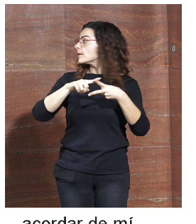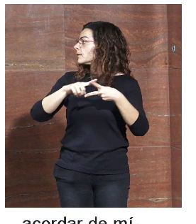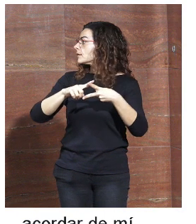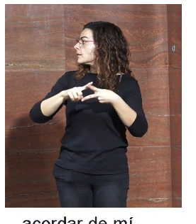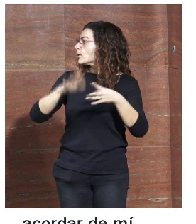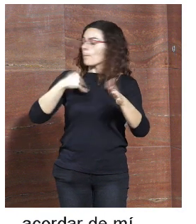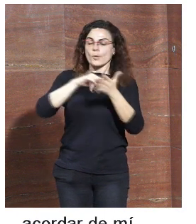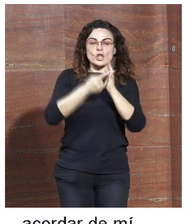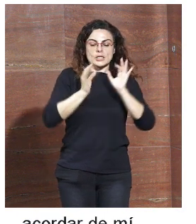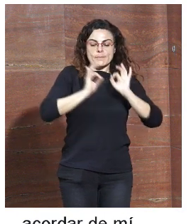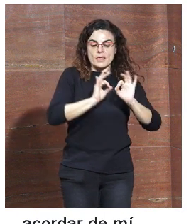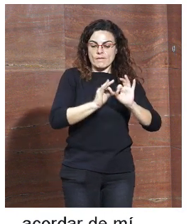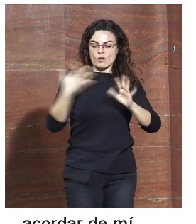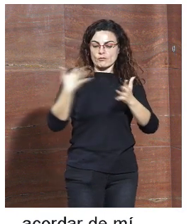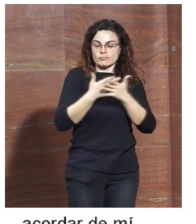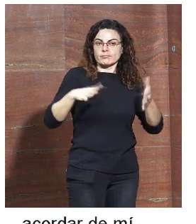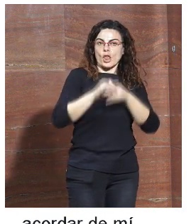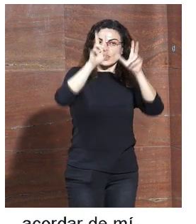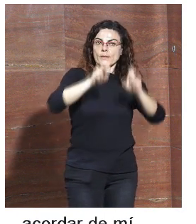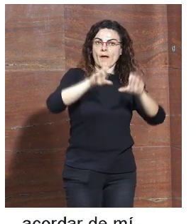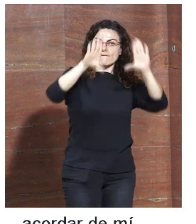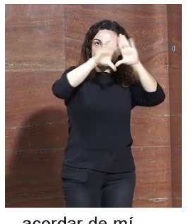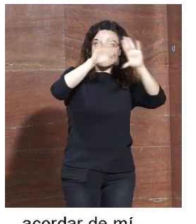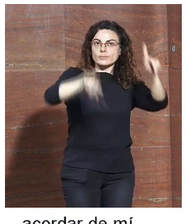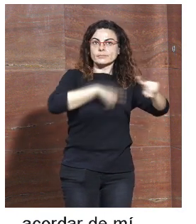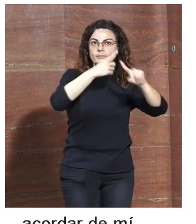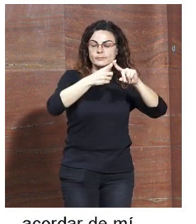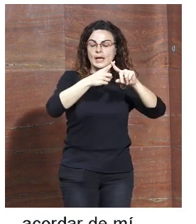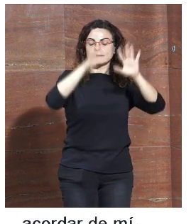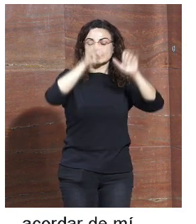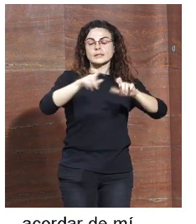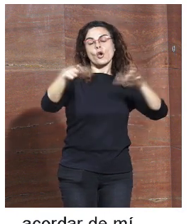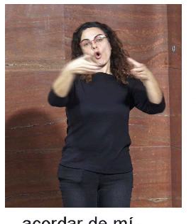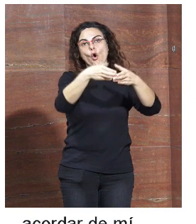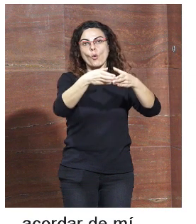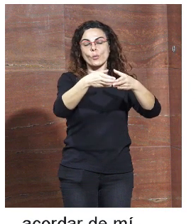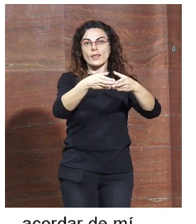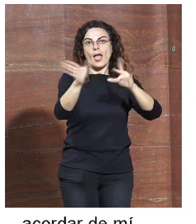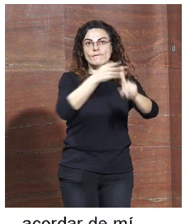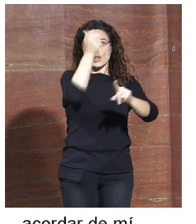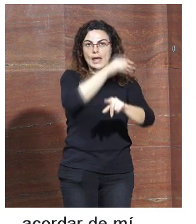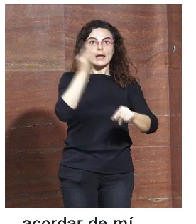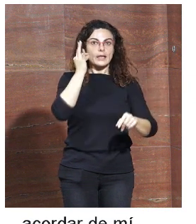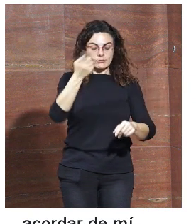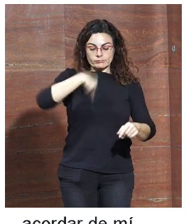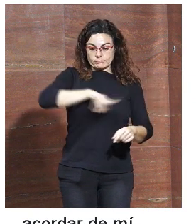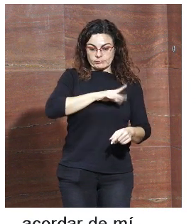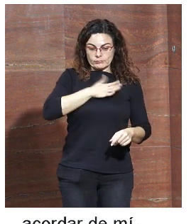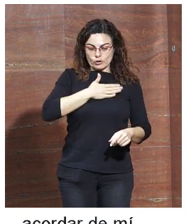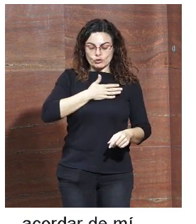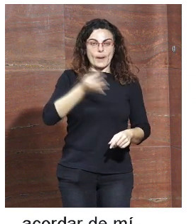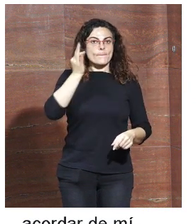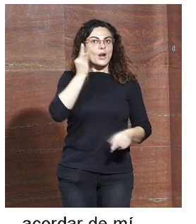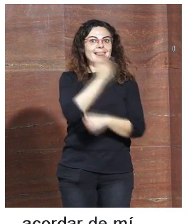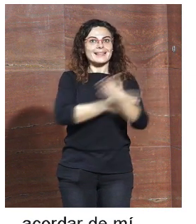últimos años, ¿no?, que abordan el urbanismo feminista y la movilidad con perspectiva de género, teniendo en cuenta pues, desde nosotras, ¿no?, con mujeres